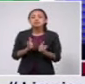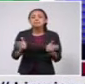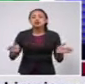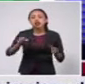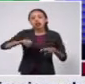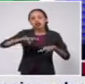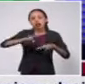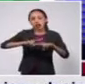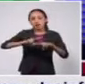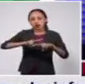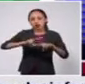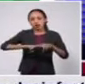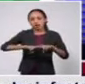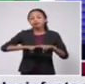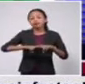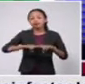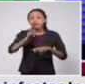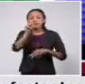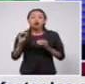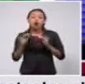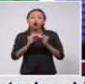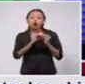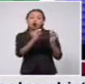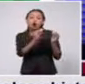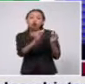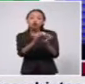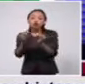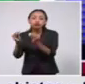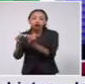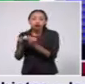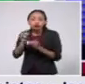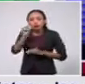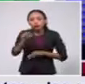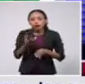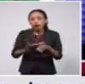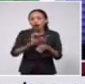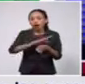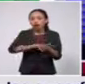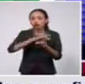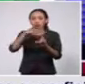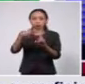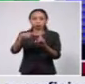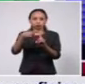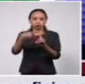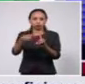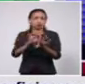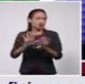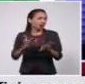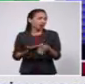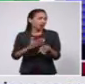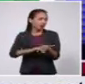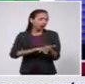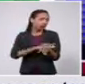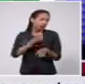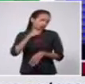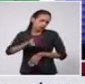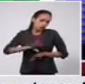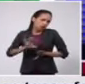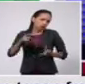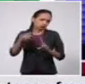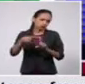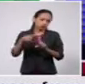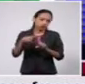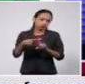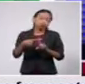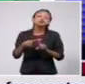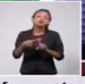Habana, contacto también de un caso positivo ya diagnosticado anteriormente y